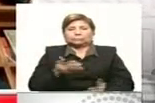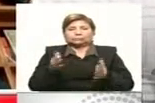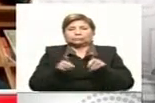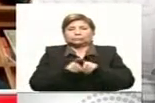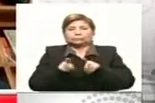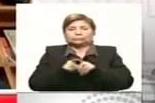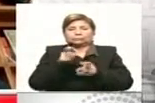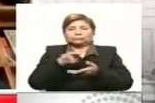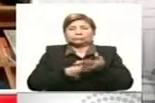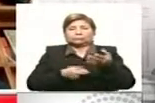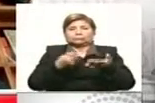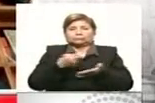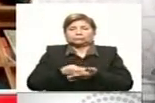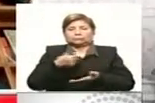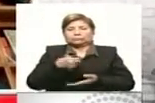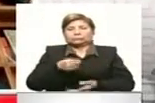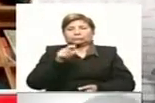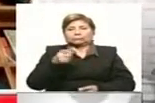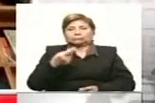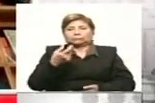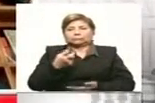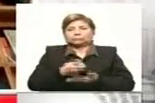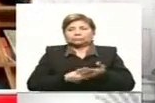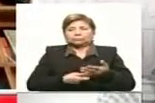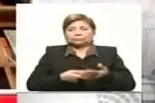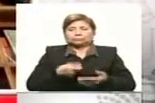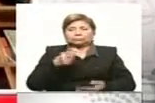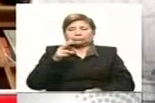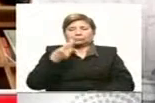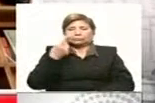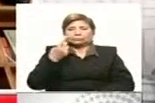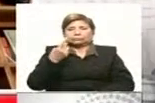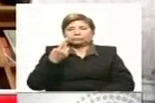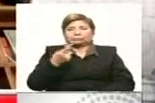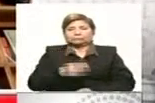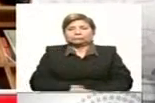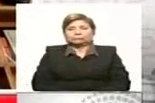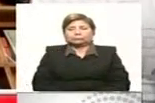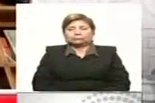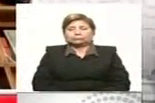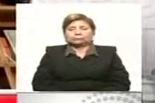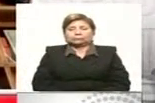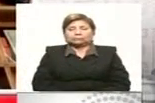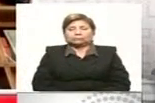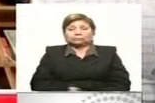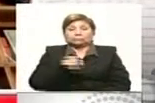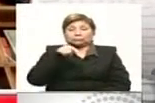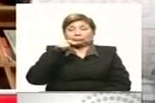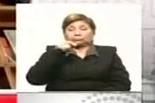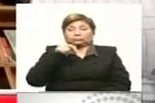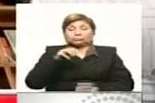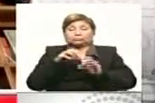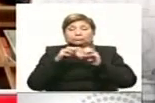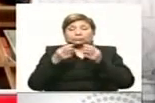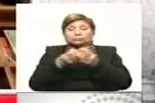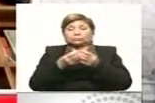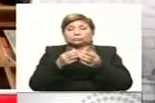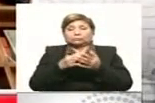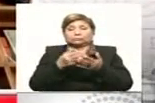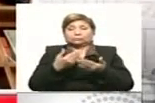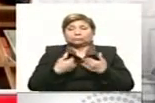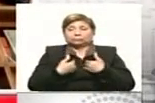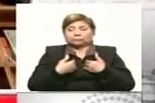al presupuesto de apertura del año fiscal 2021. En este sector también